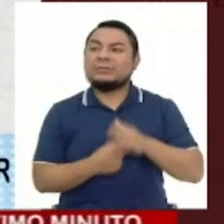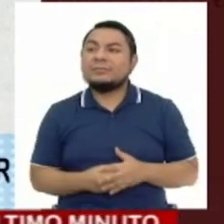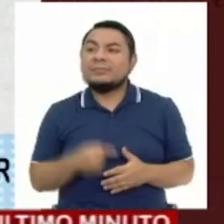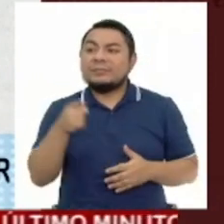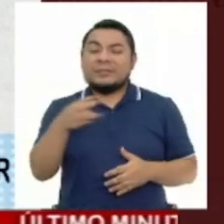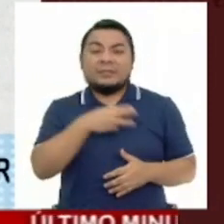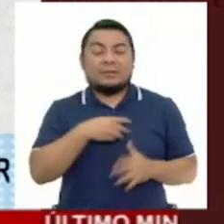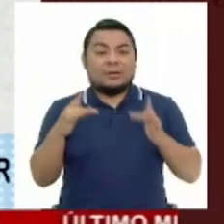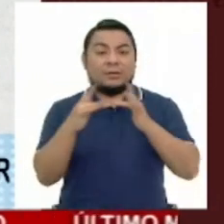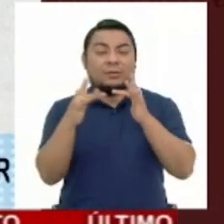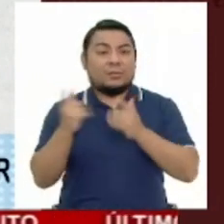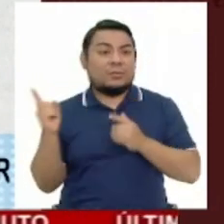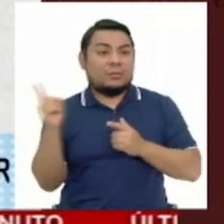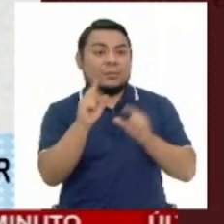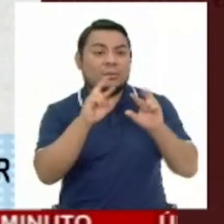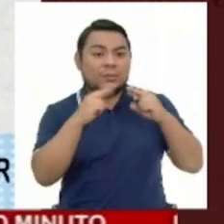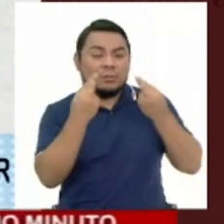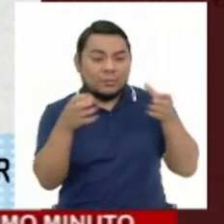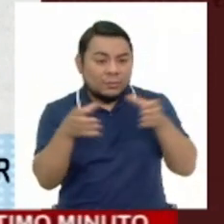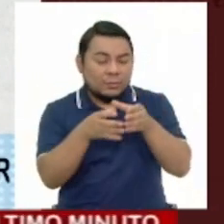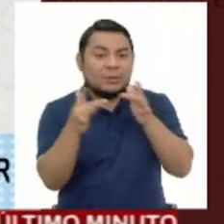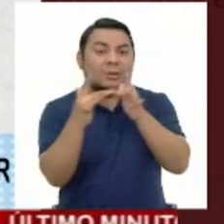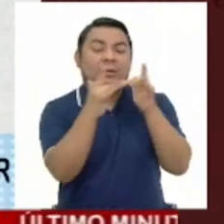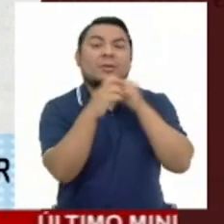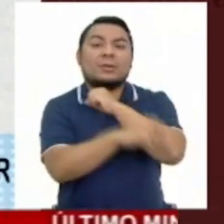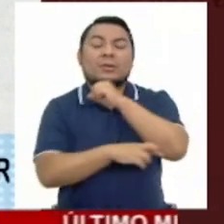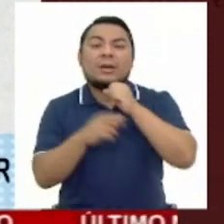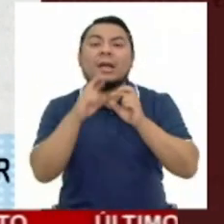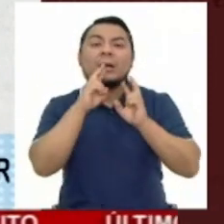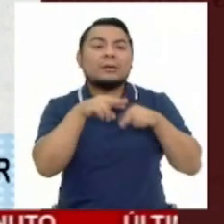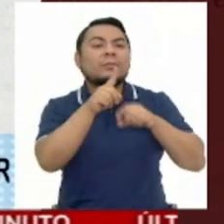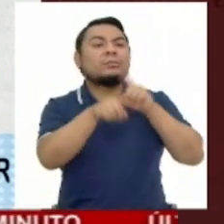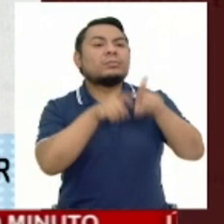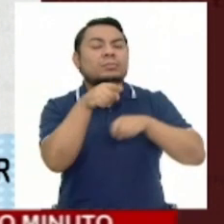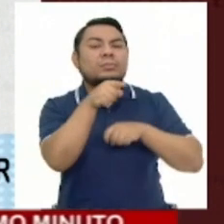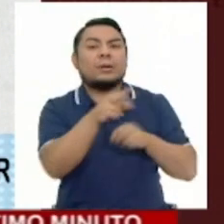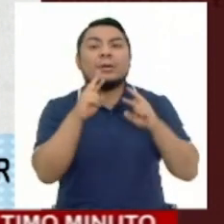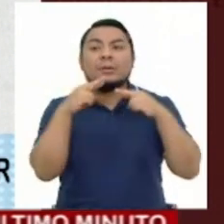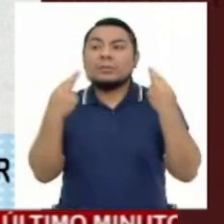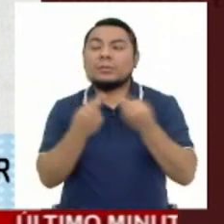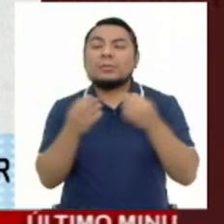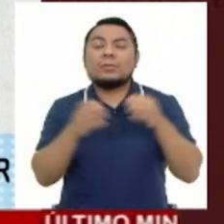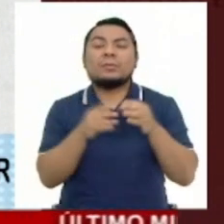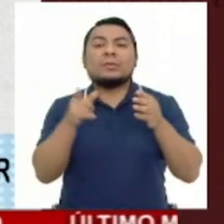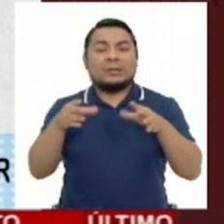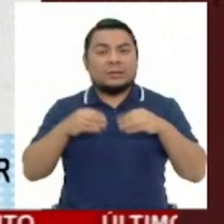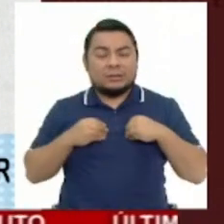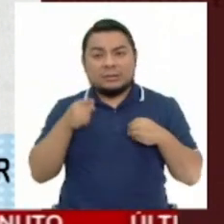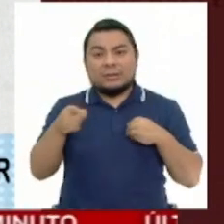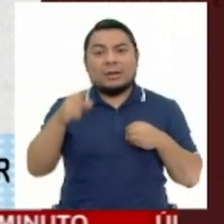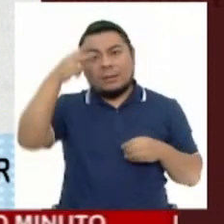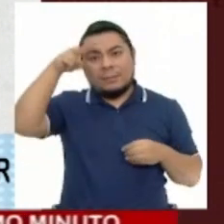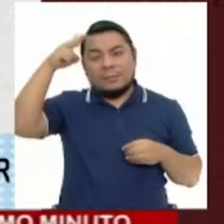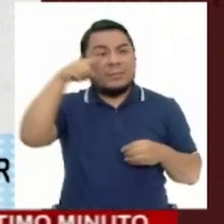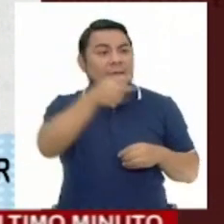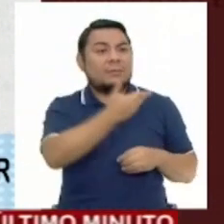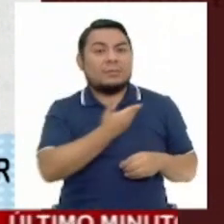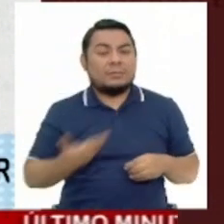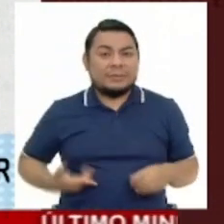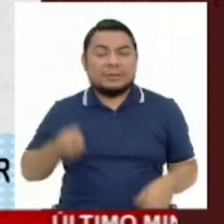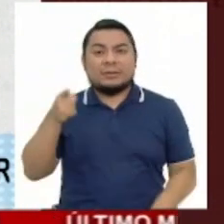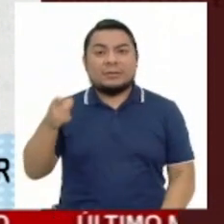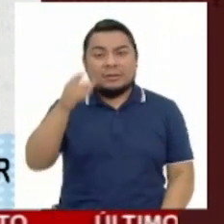El canciller se presentó ante la Comisión de Relaciones Exteriores para responder sobre la reunión sostenida en Ciudad de México entre los presidentes